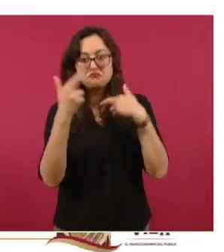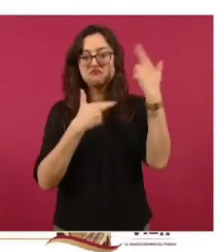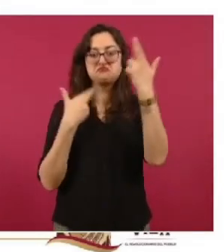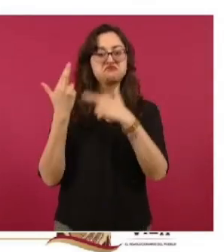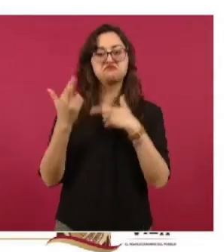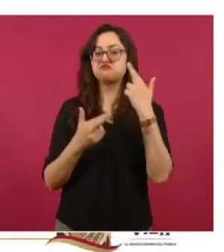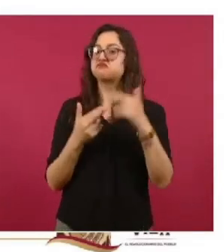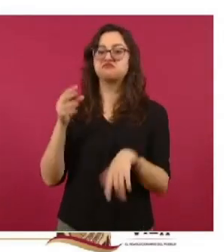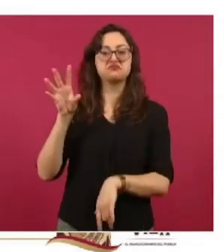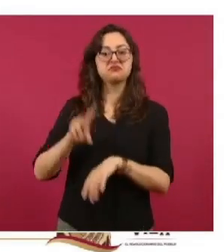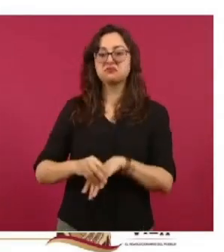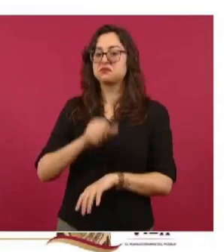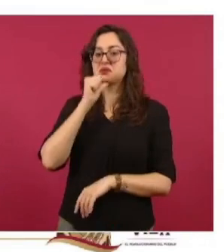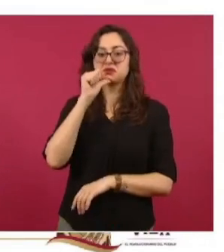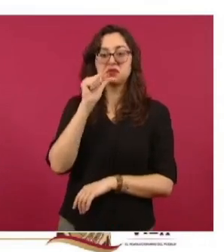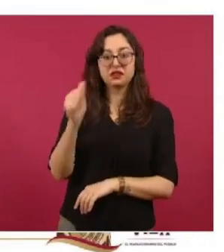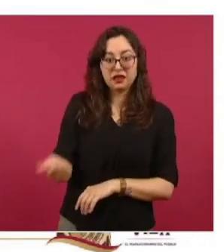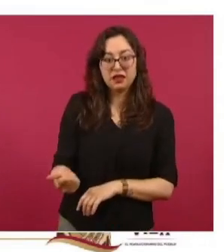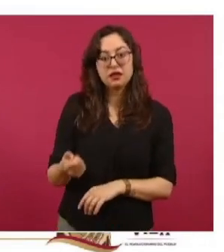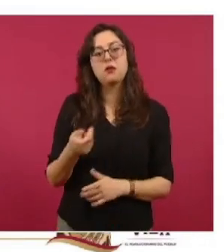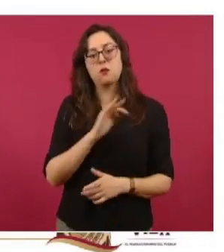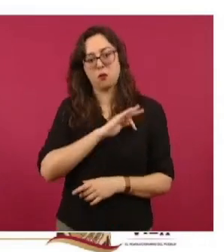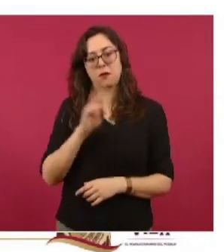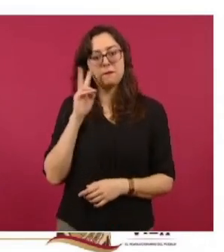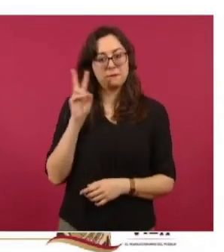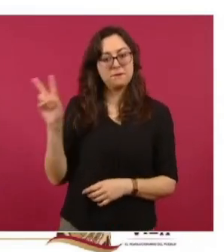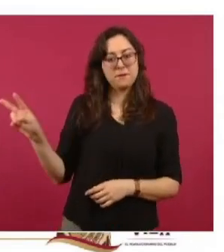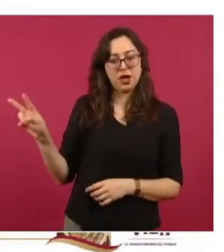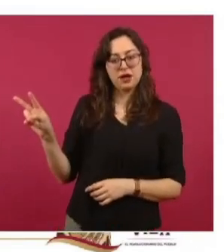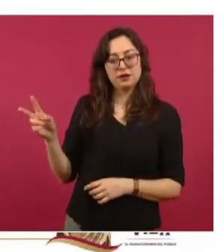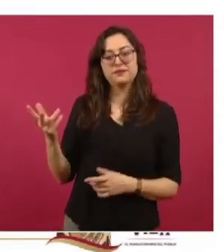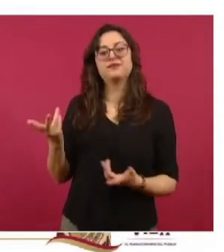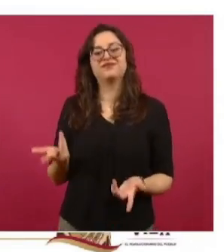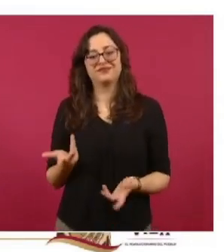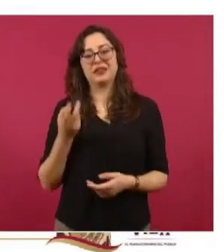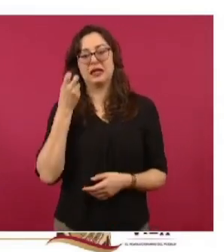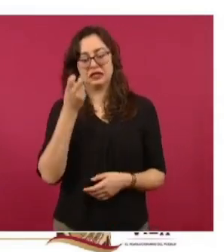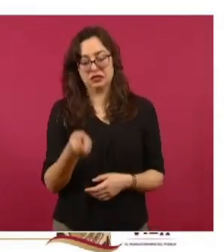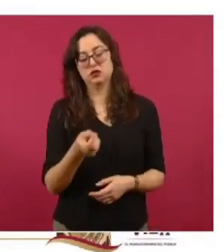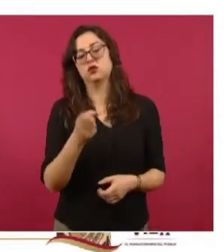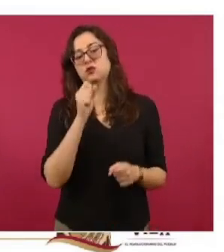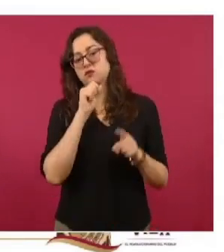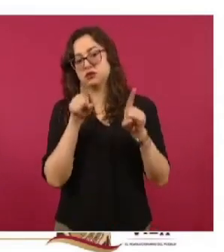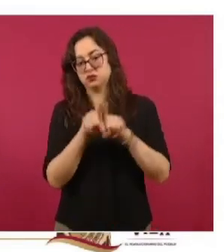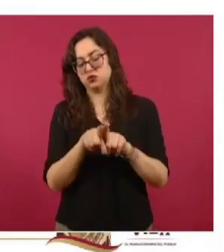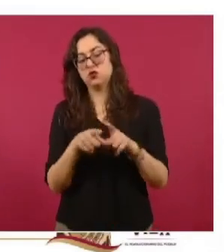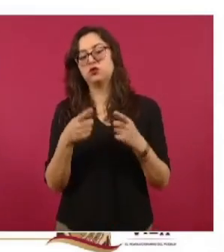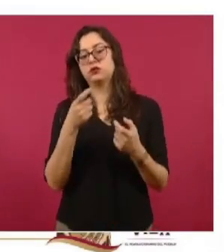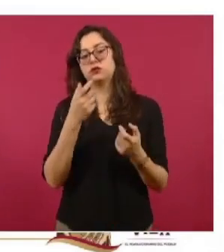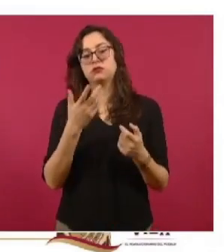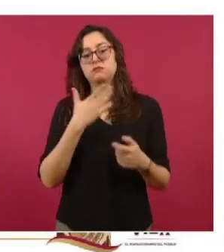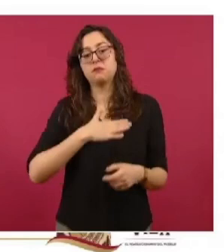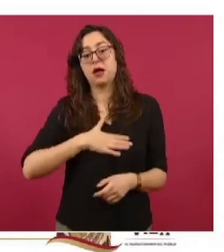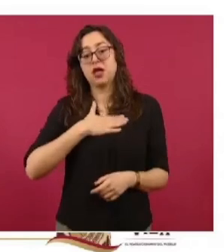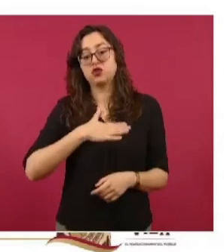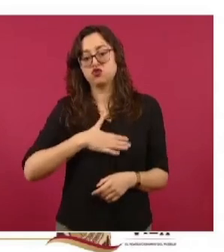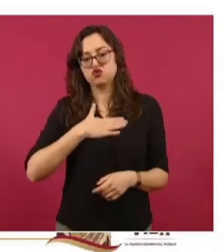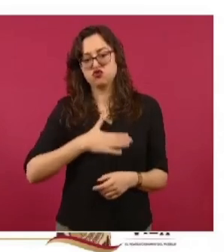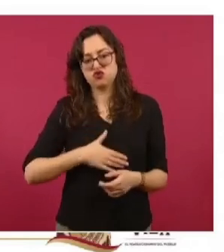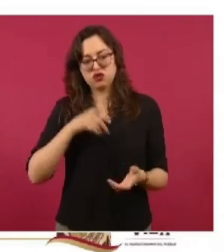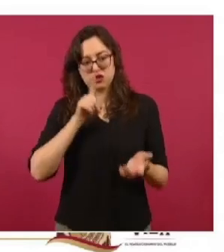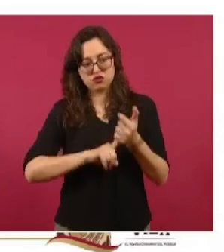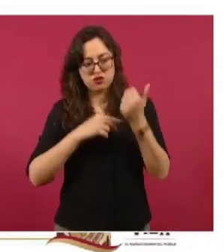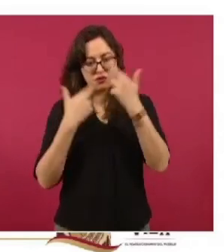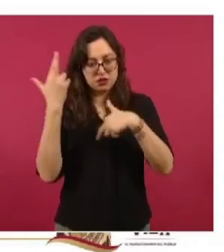descripción de estos casos y además seguimos verificando los sanitarios que estén limpios y que no los